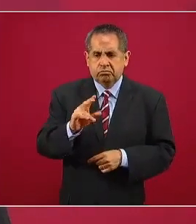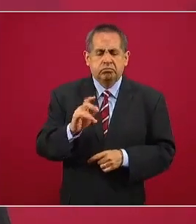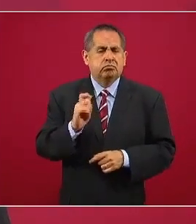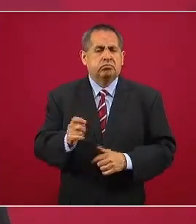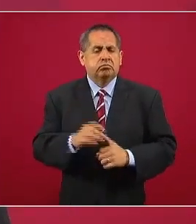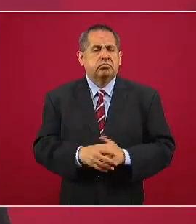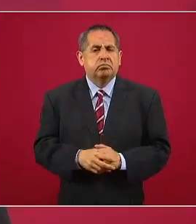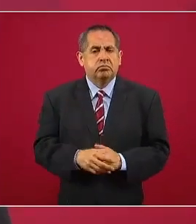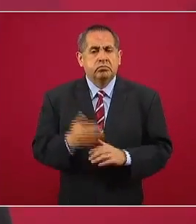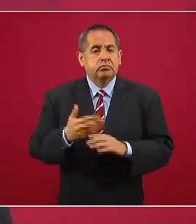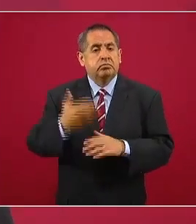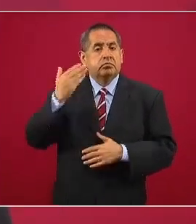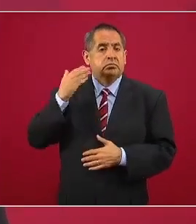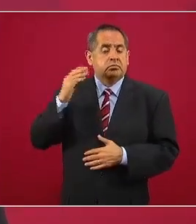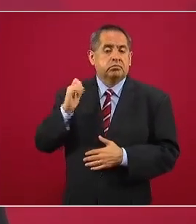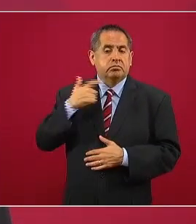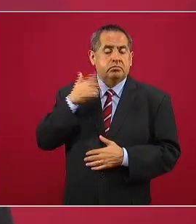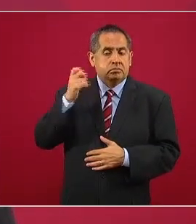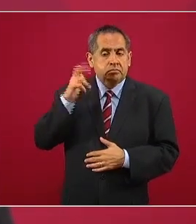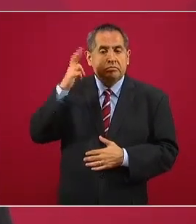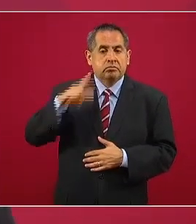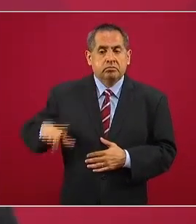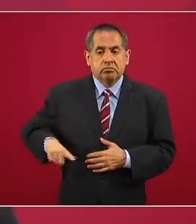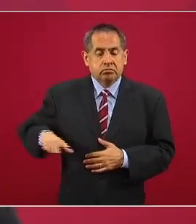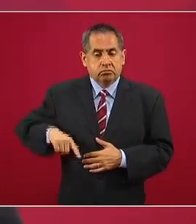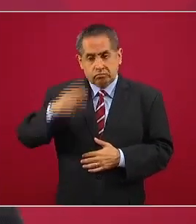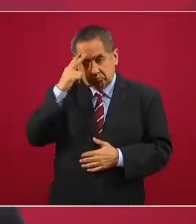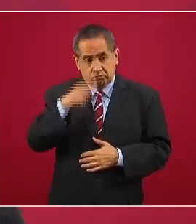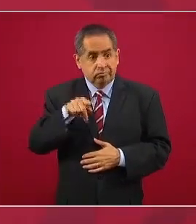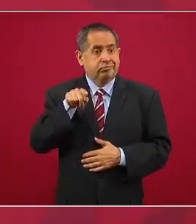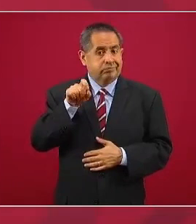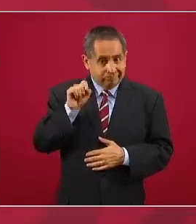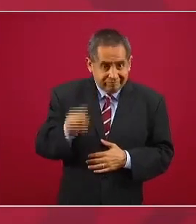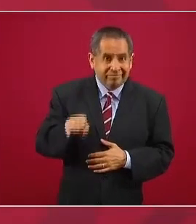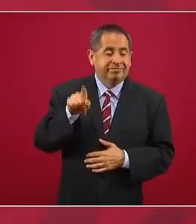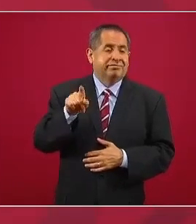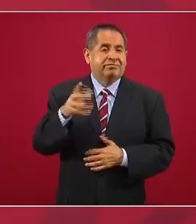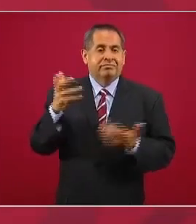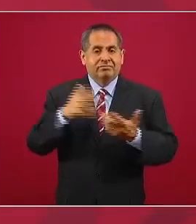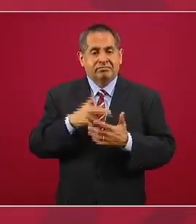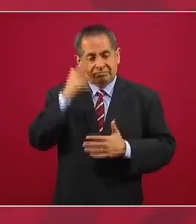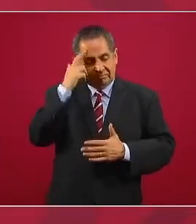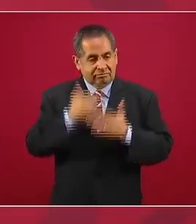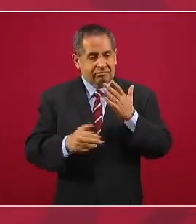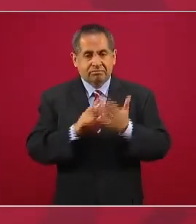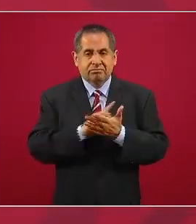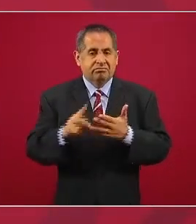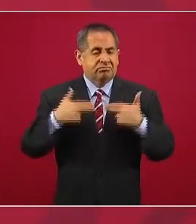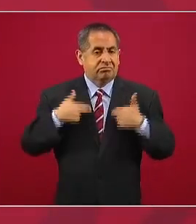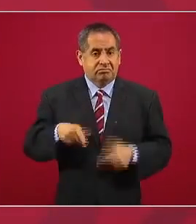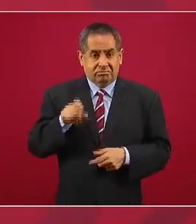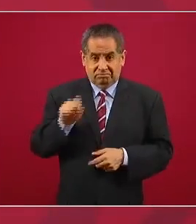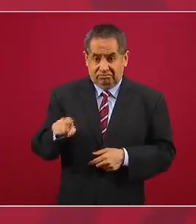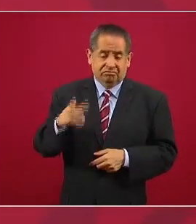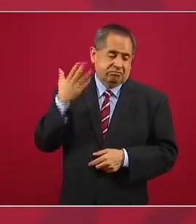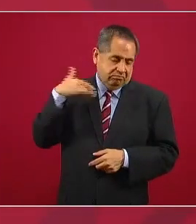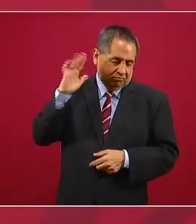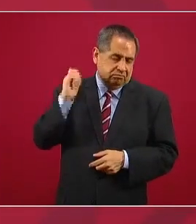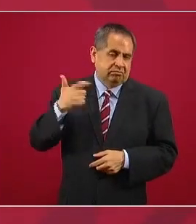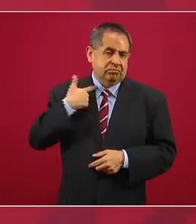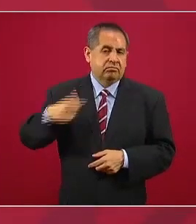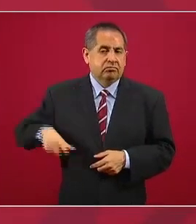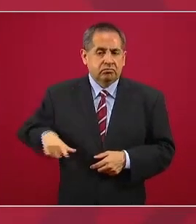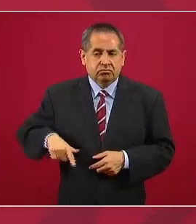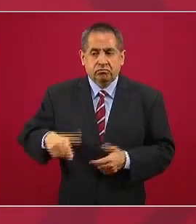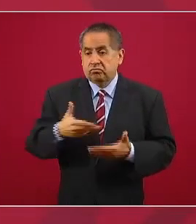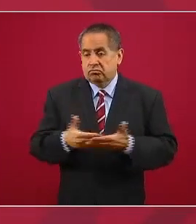antes el Estado mexicano era el principal violador de los derechos humanos, ya no es